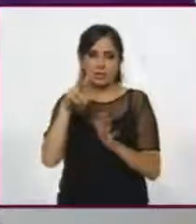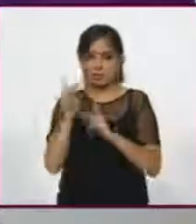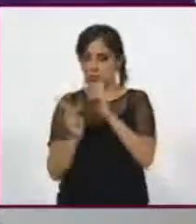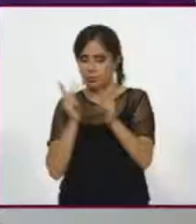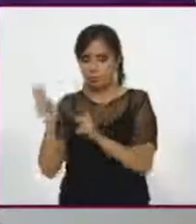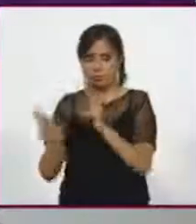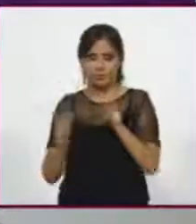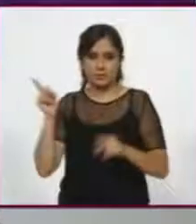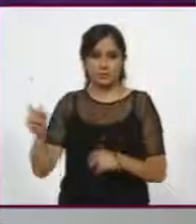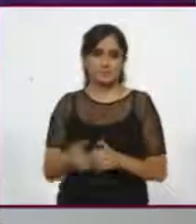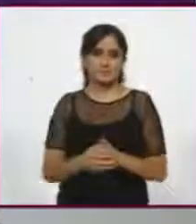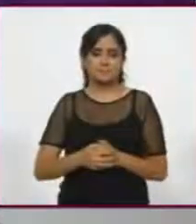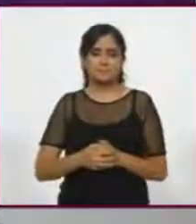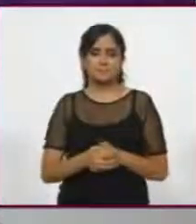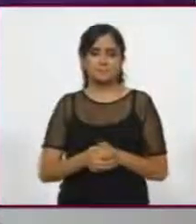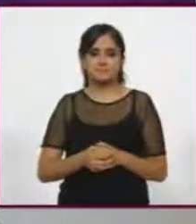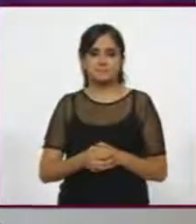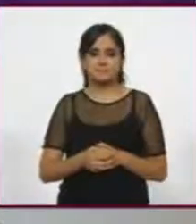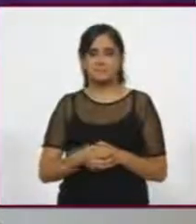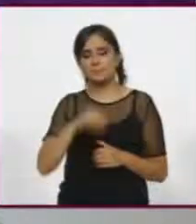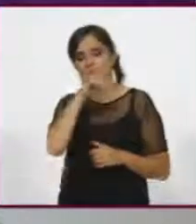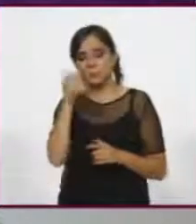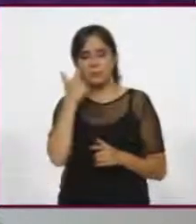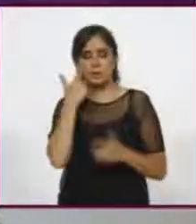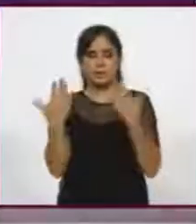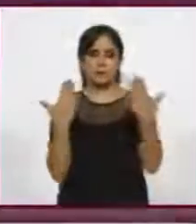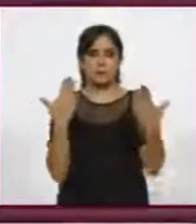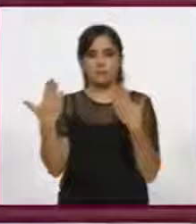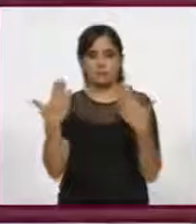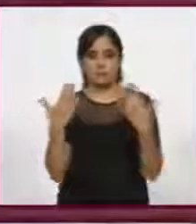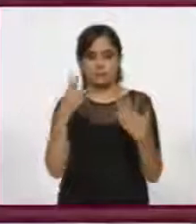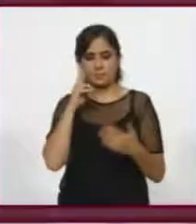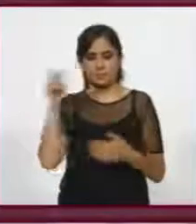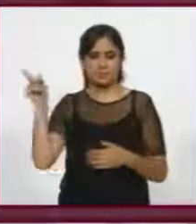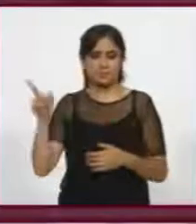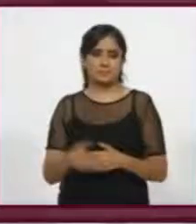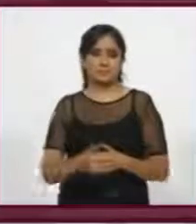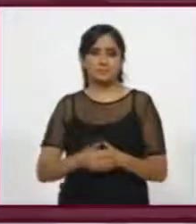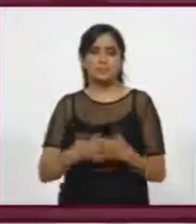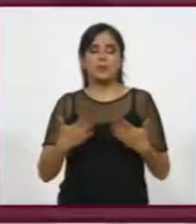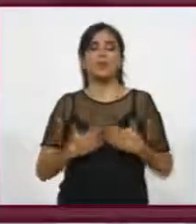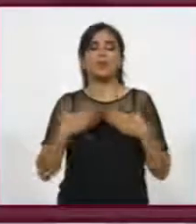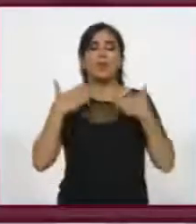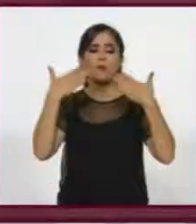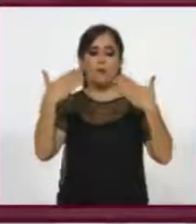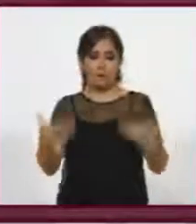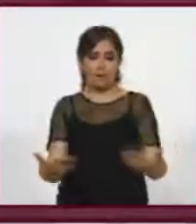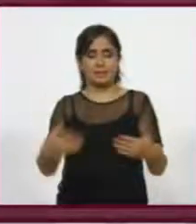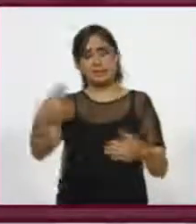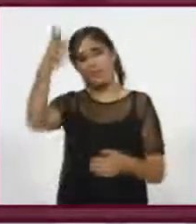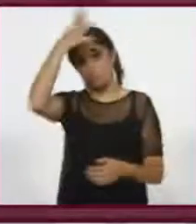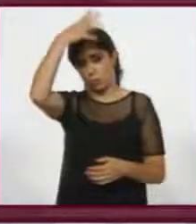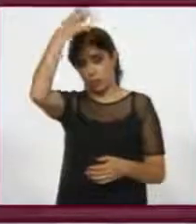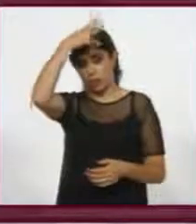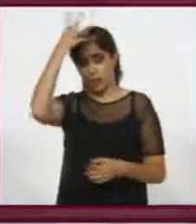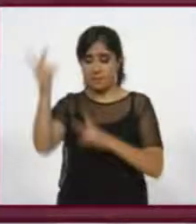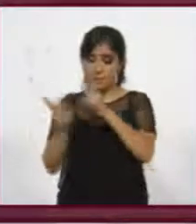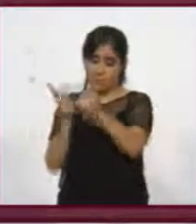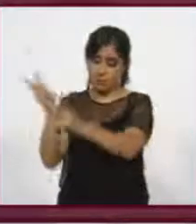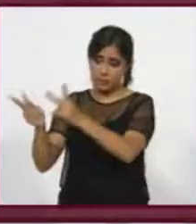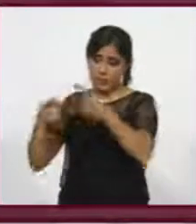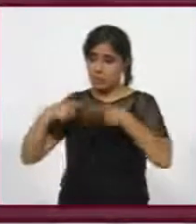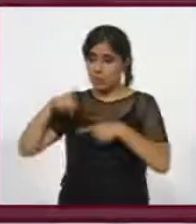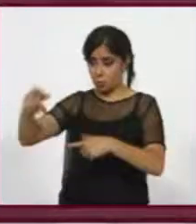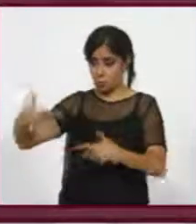te había mencionado, y luego lo vamos a ver como tendencia. Confianza en Donald Trump, ¿qué